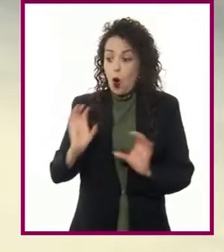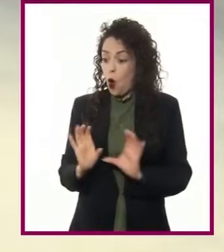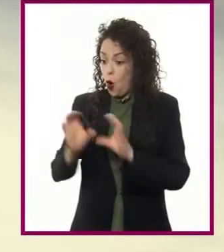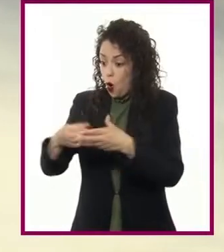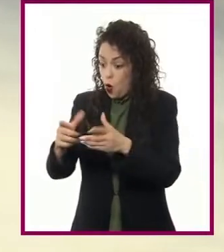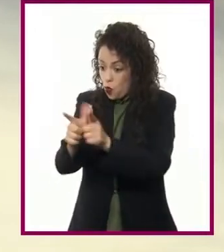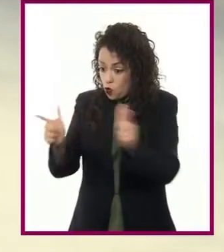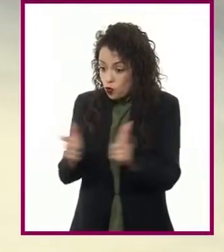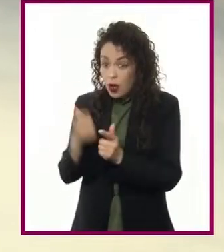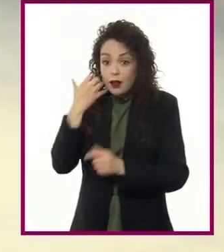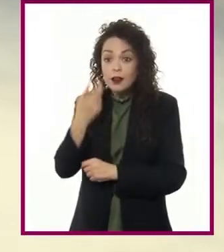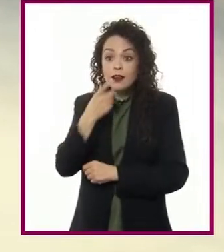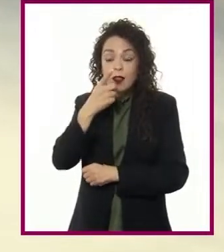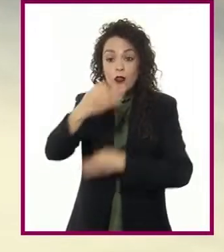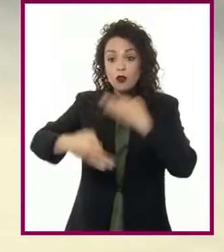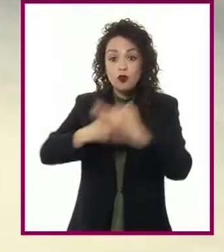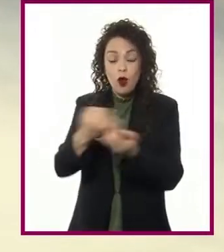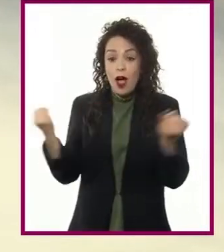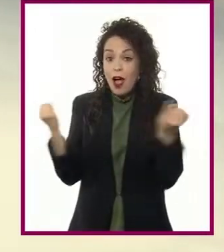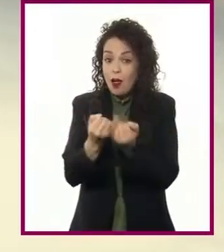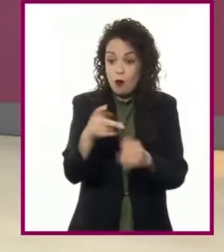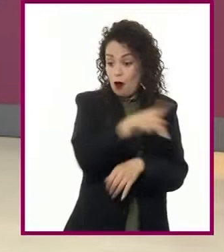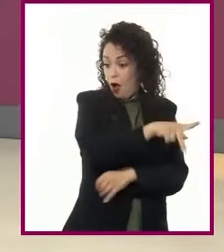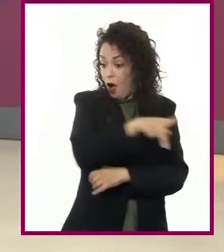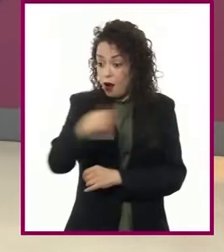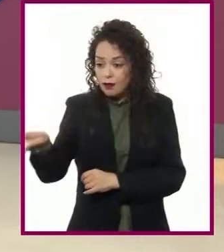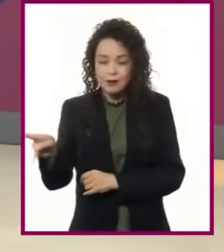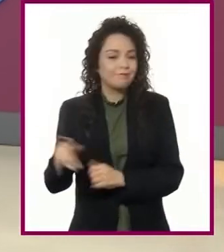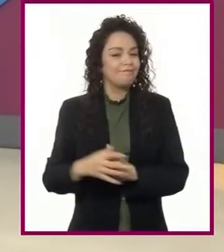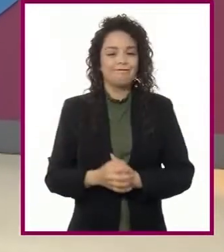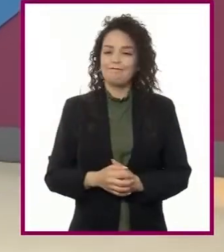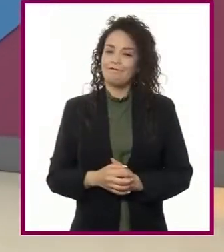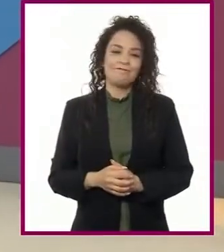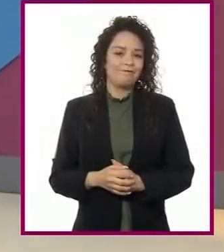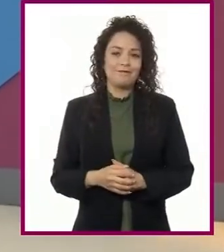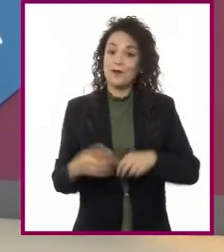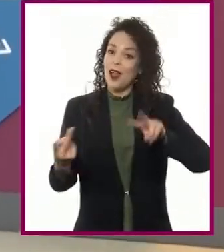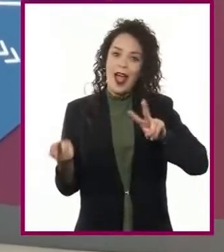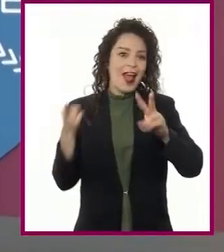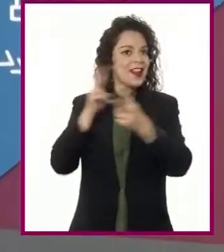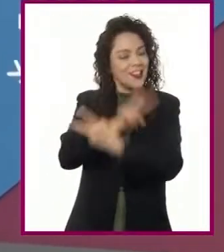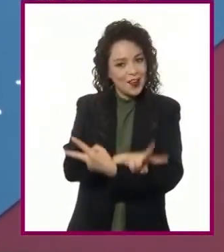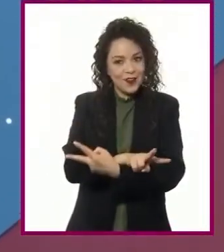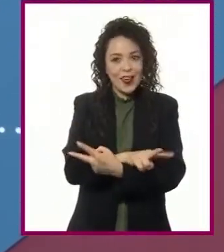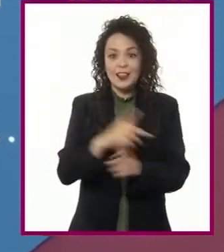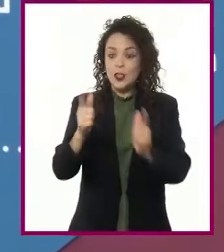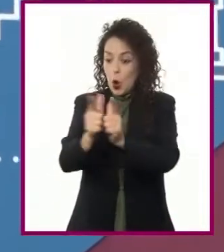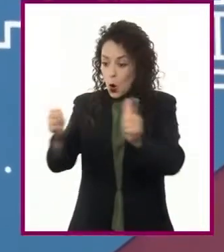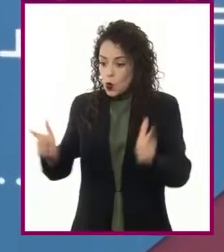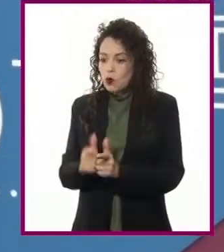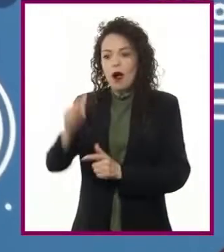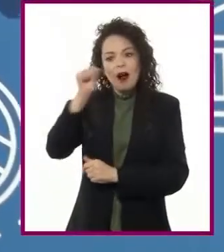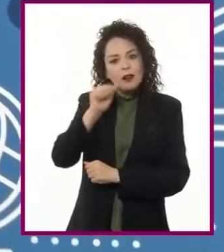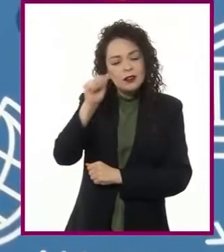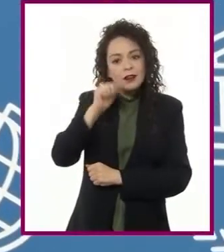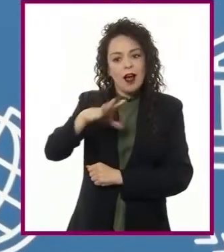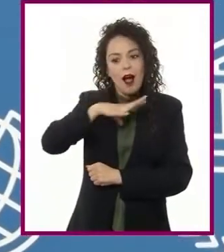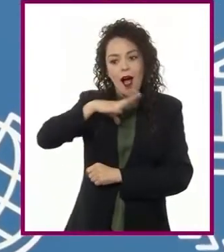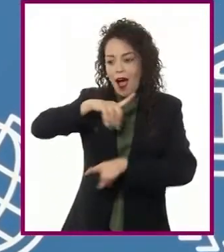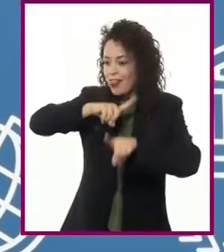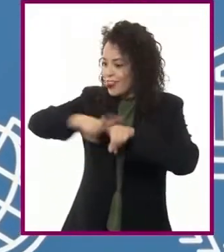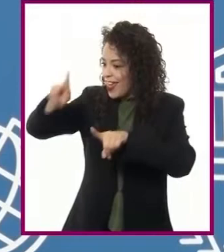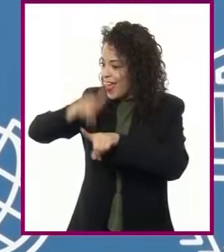personas son idénticas u homogéneas. Por el contrario, dentro de los grupos siempre encontramos